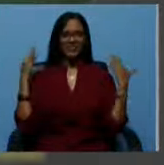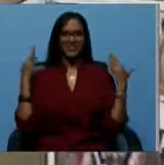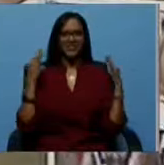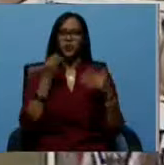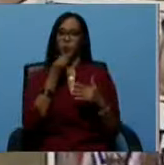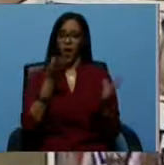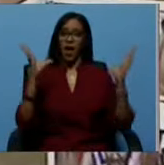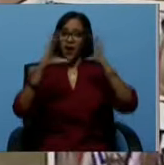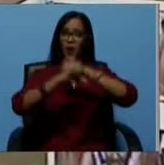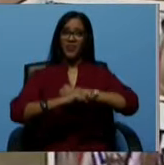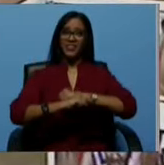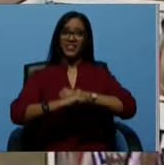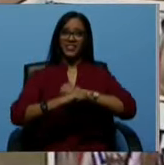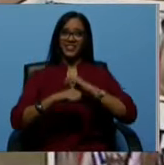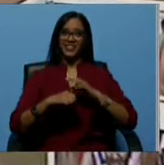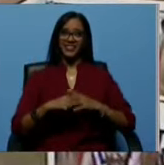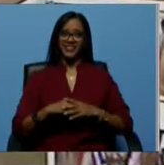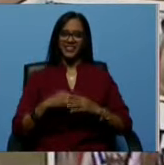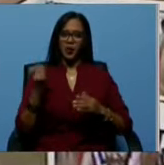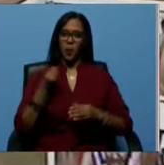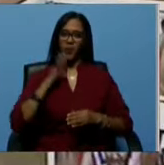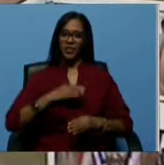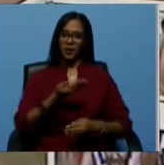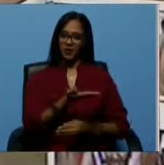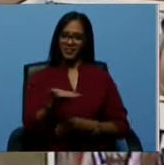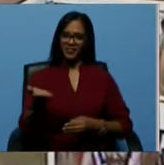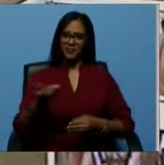Buenas noches. ¿Cómo están ustedes?